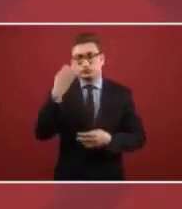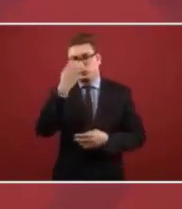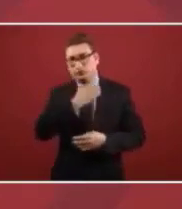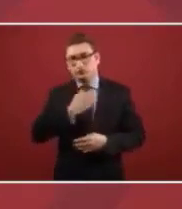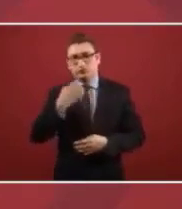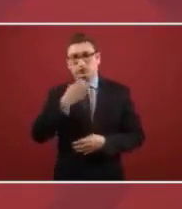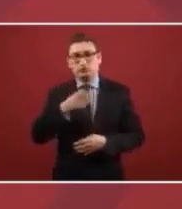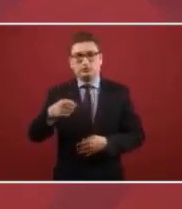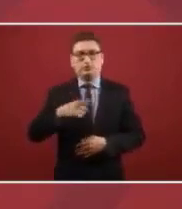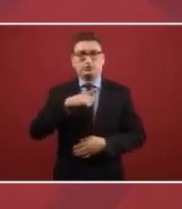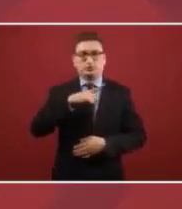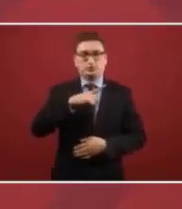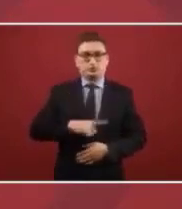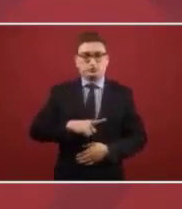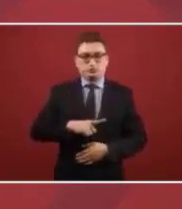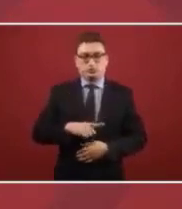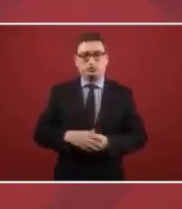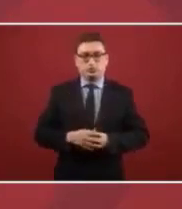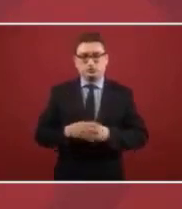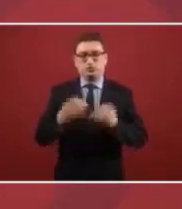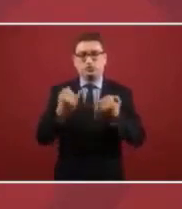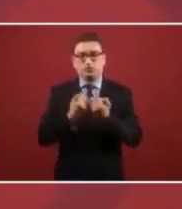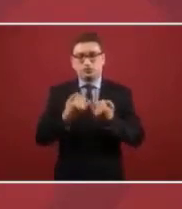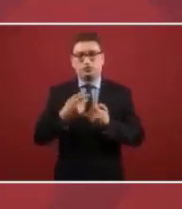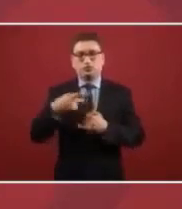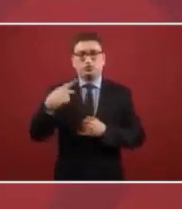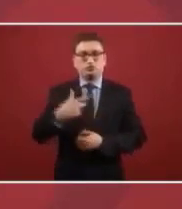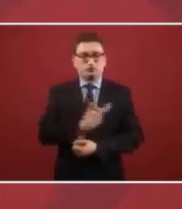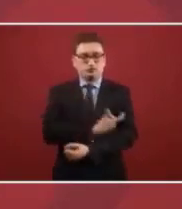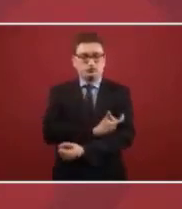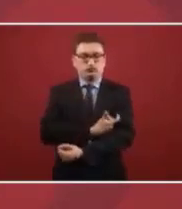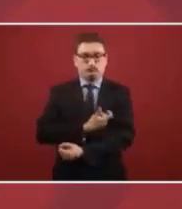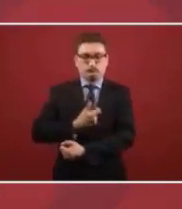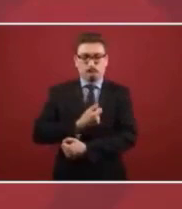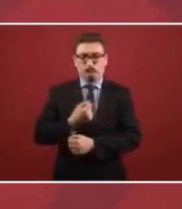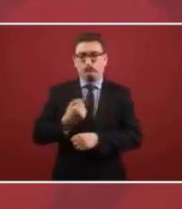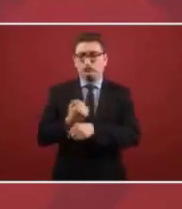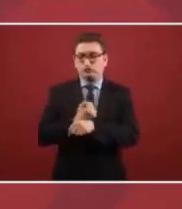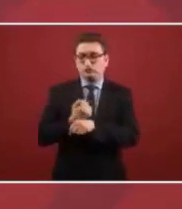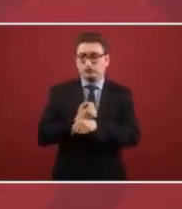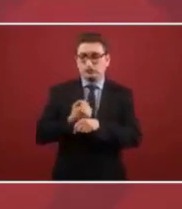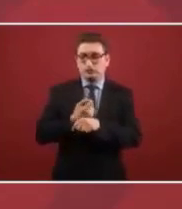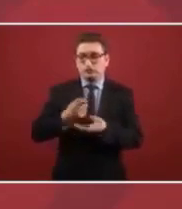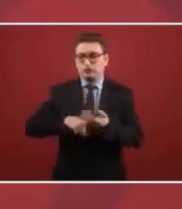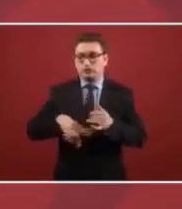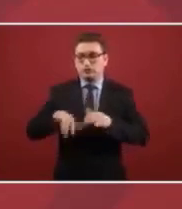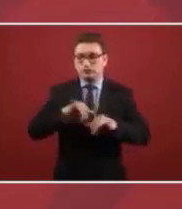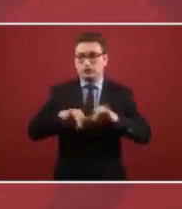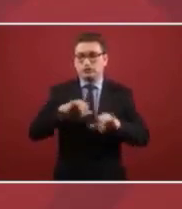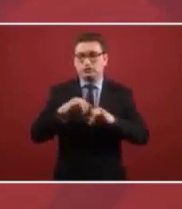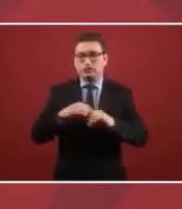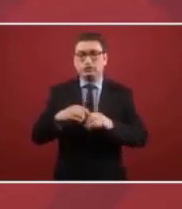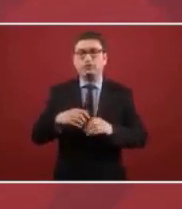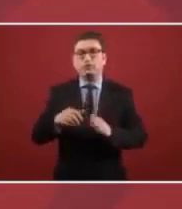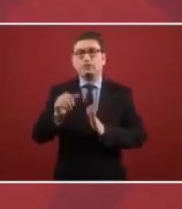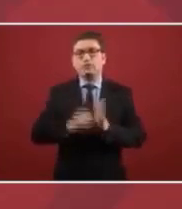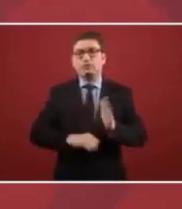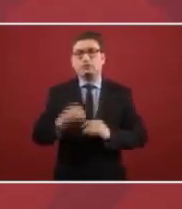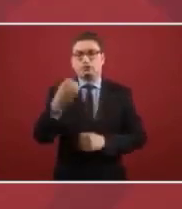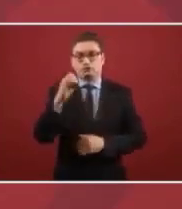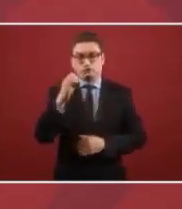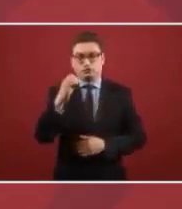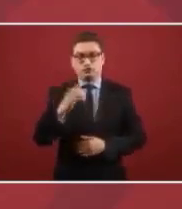orina y de química sanguínea a la fecha actual del mes de octubre